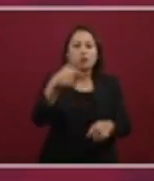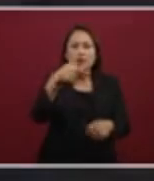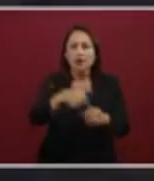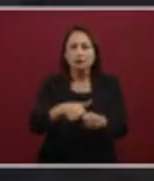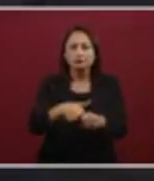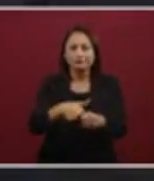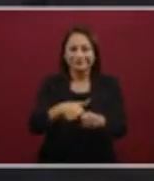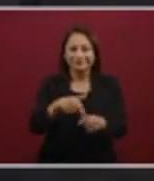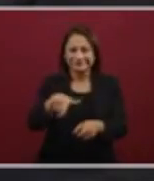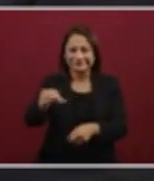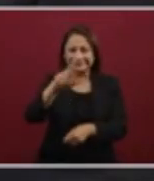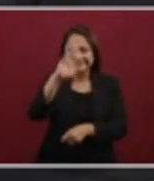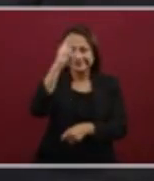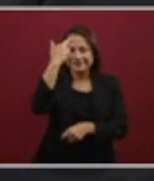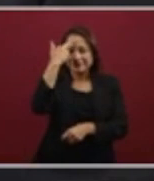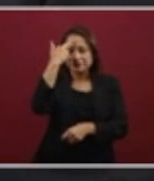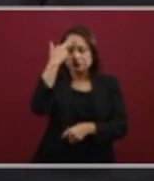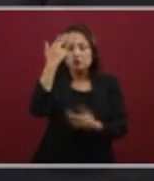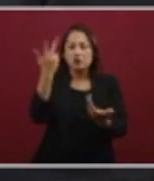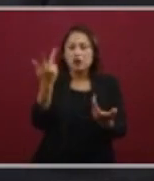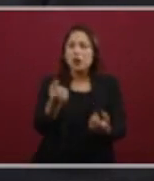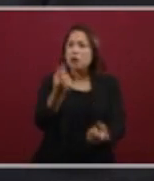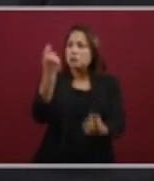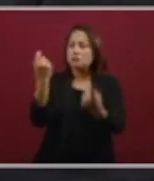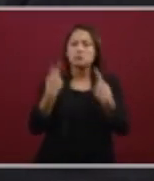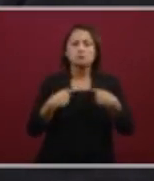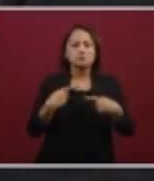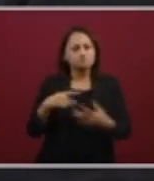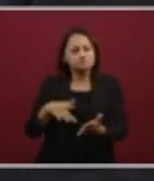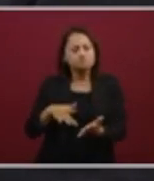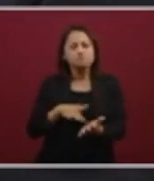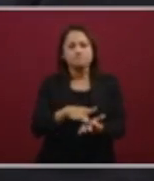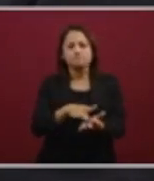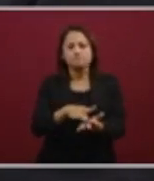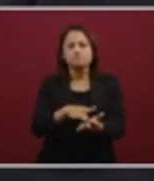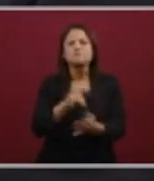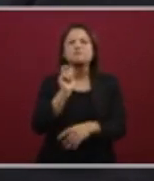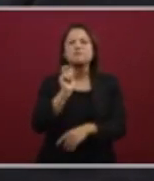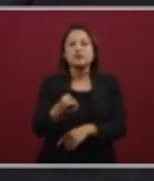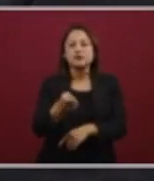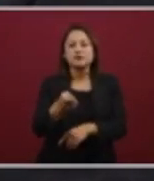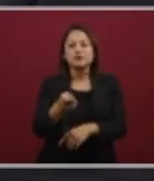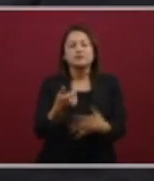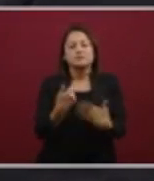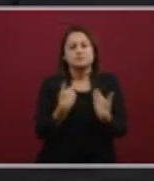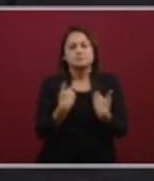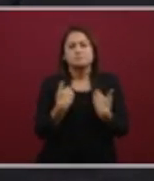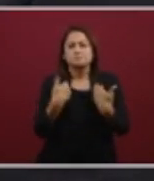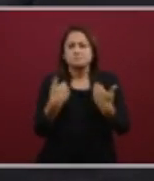Y la gente apoyó. Pues es que estamos